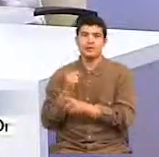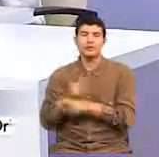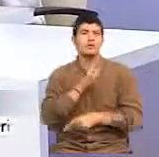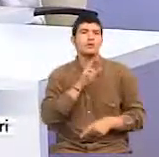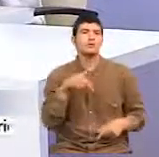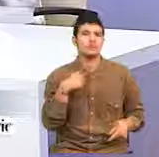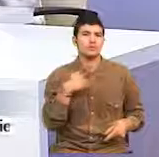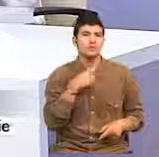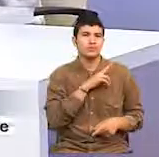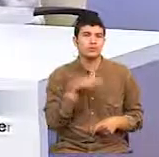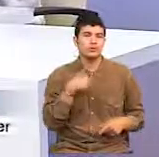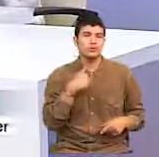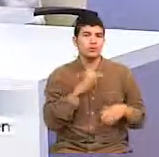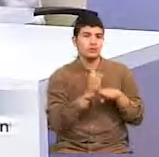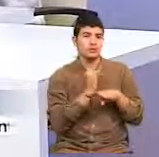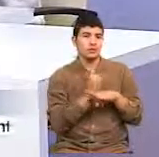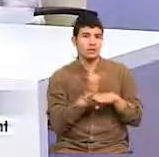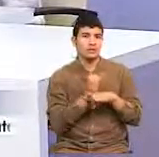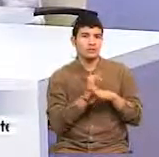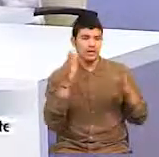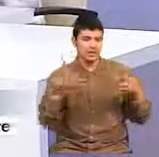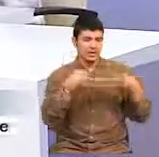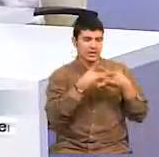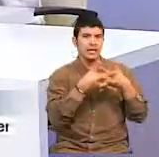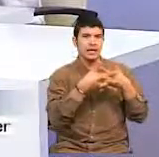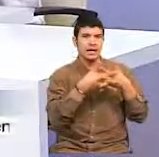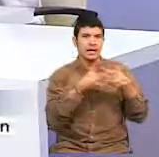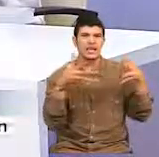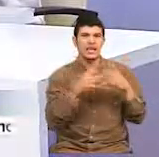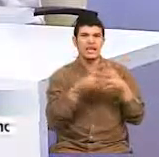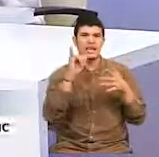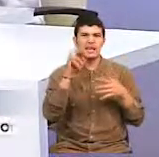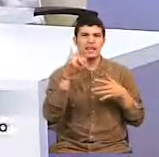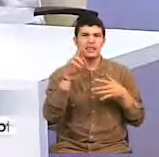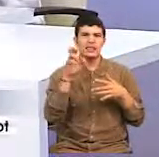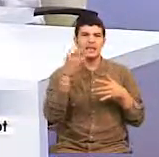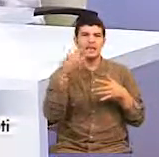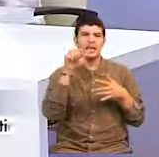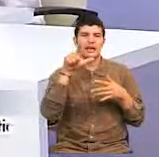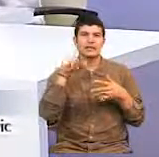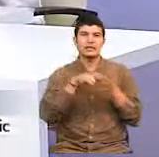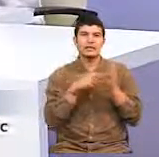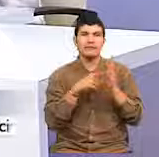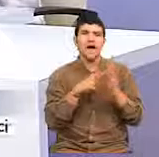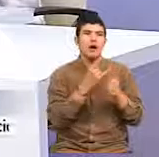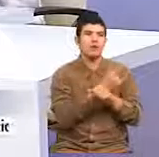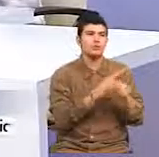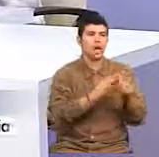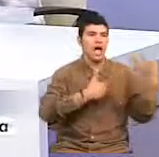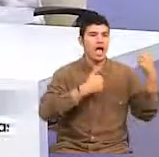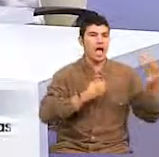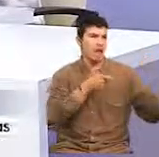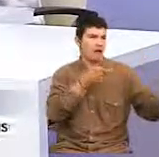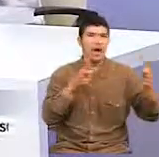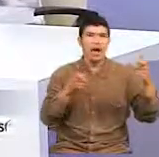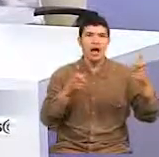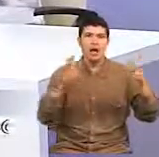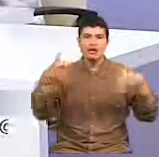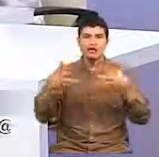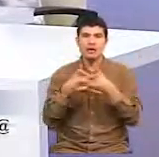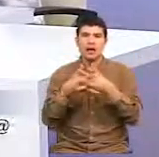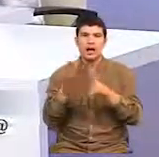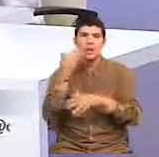nosotros somos una institución integral. Integral significa que cuando tenemos que usar las armas, usamos las armas. Integral significa